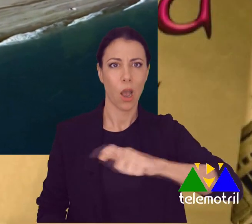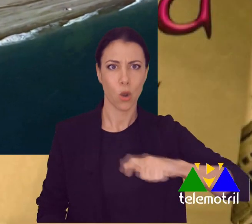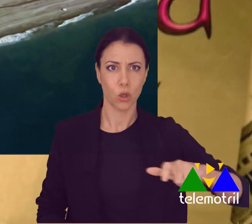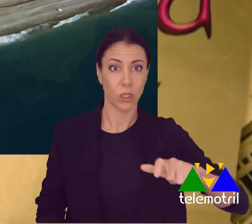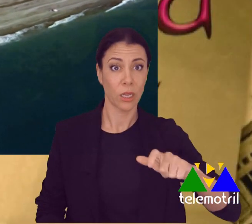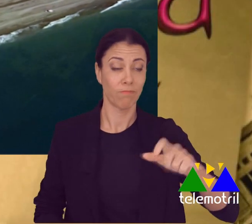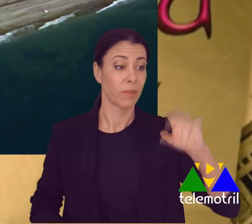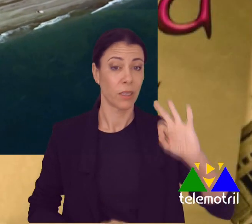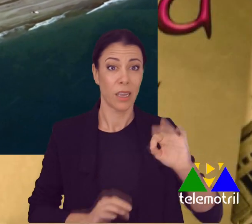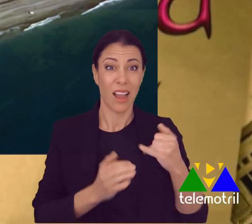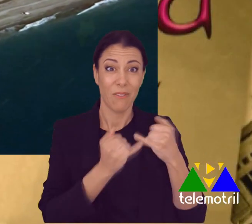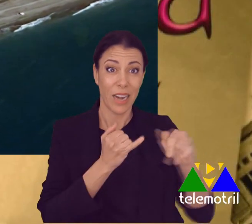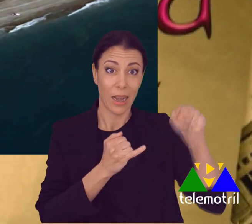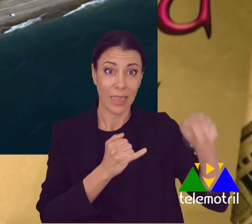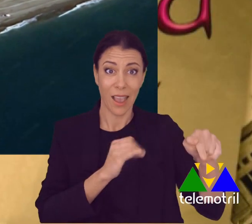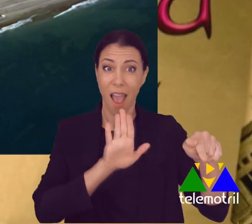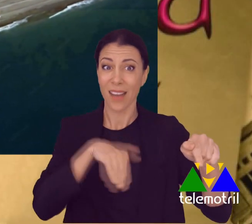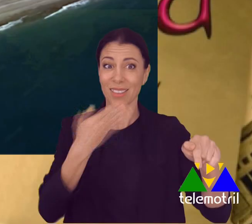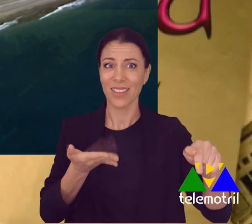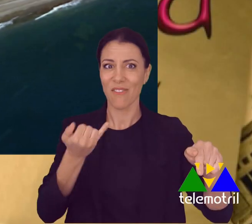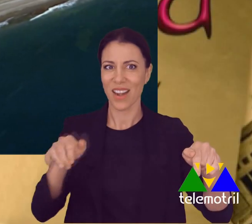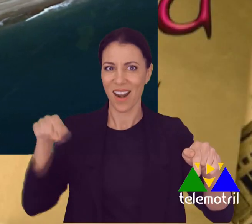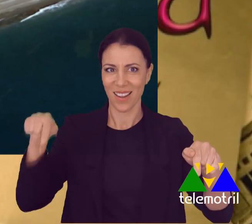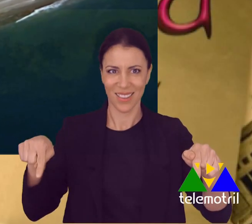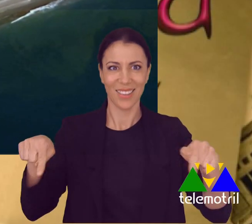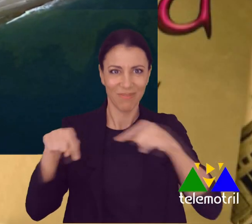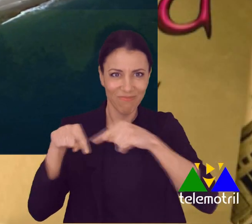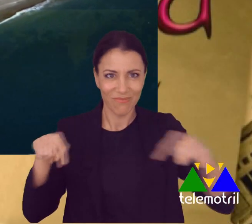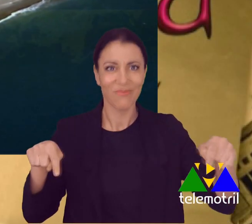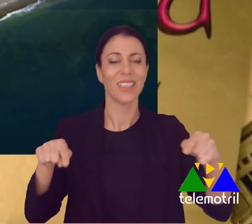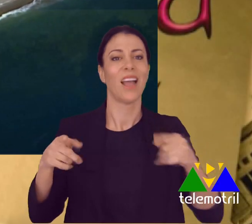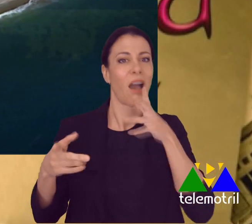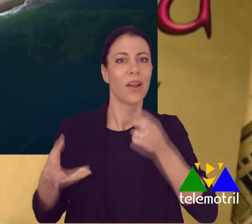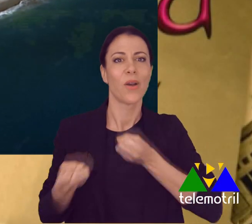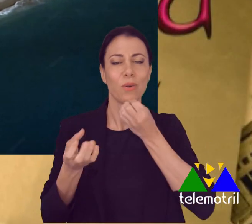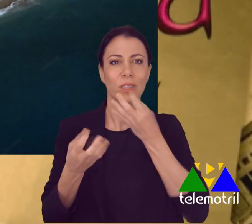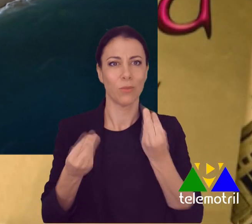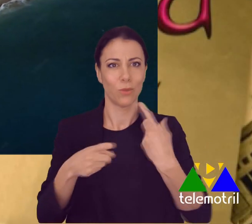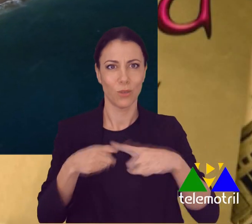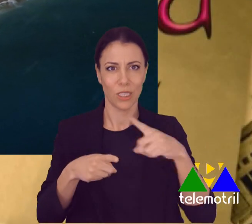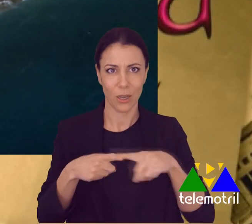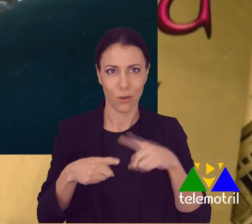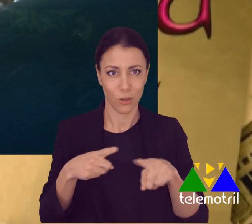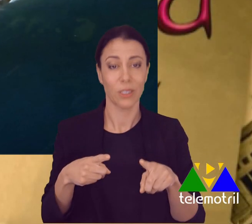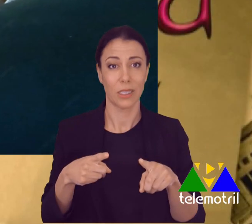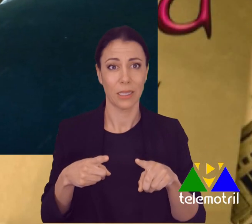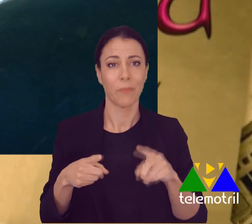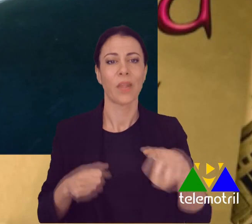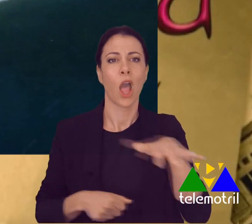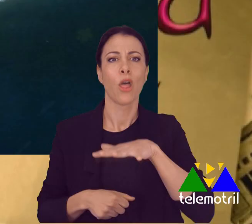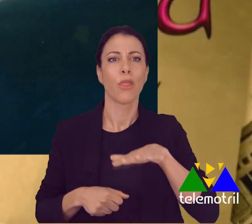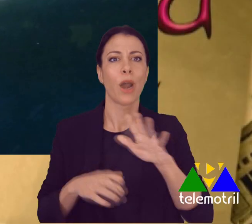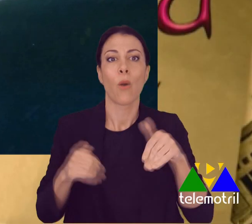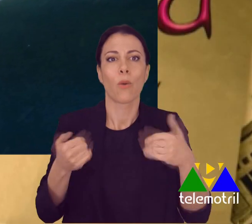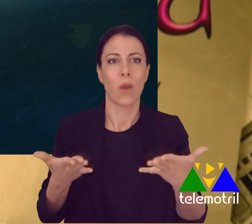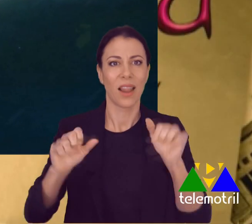punta a punta. Ya llevamos numerosos programas hablándoles de tantas y tantas cosas como las zonas defensivas,